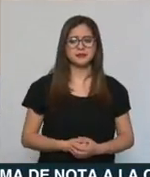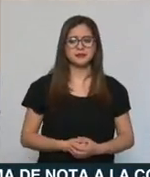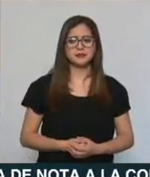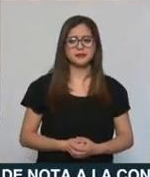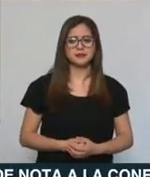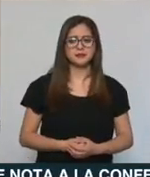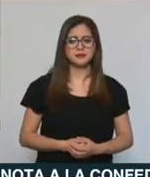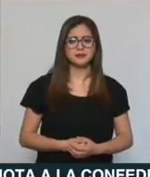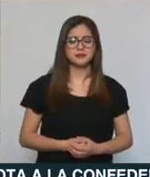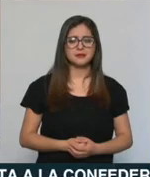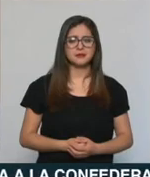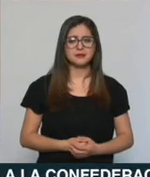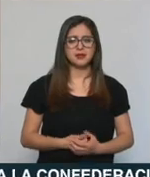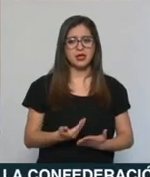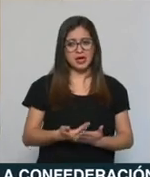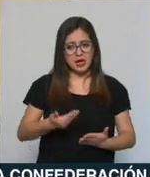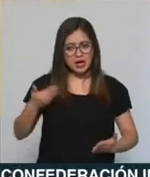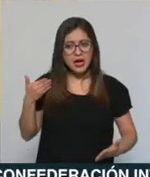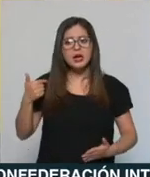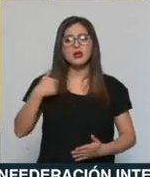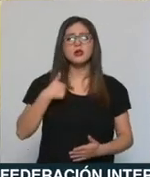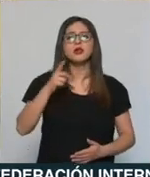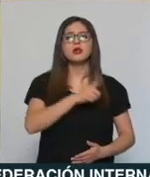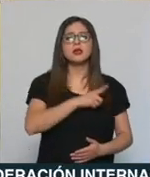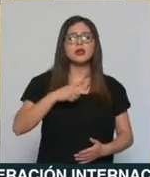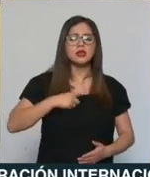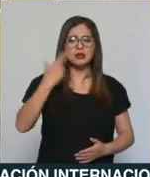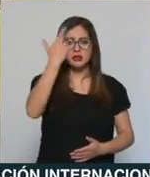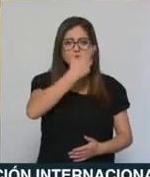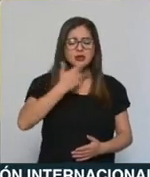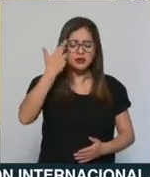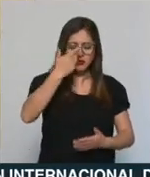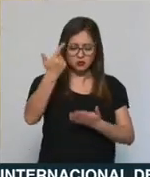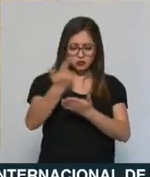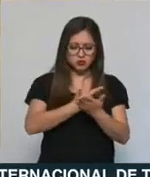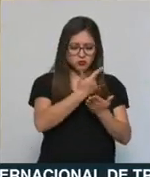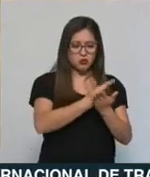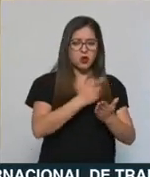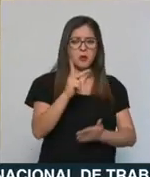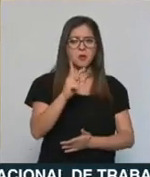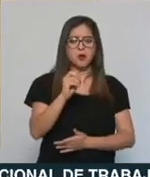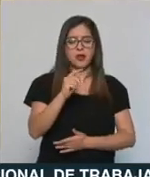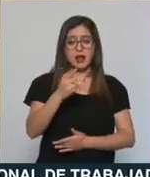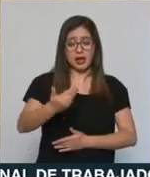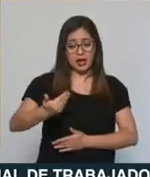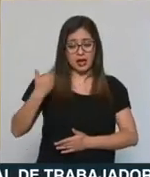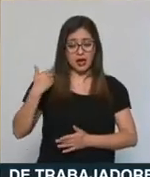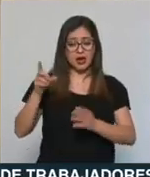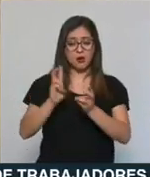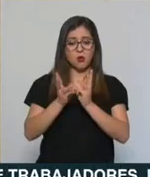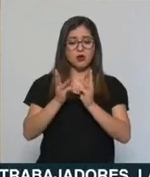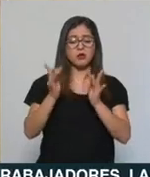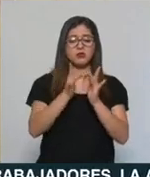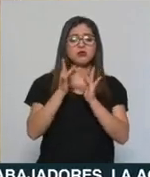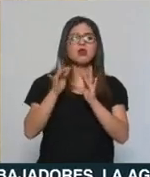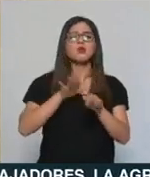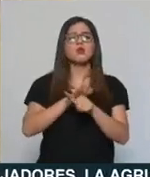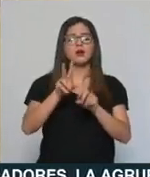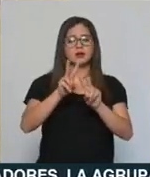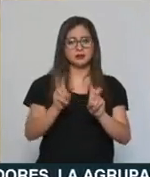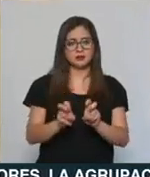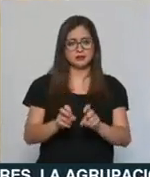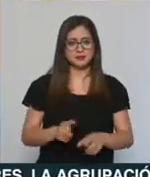Les doy una repasada a todos los portales. La ventaja es que ya nos dan ya en varios chats.